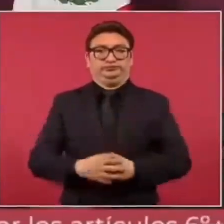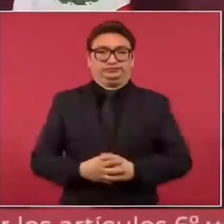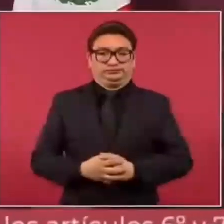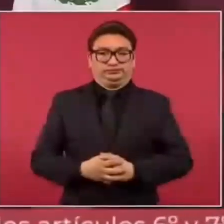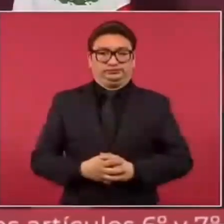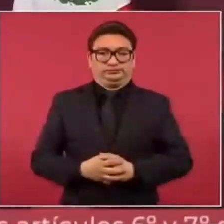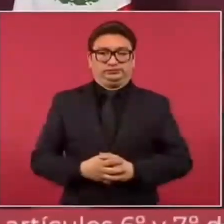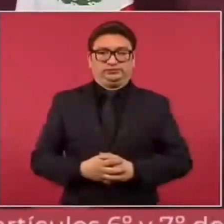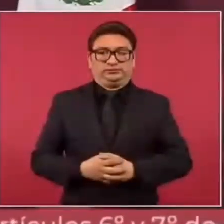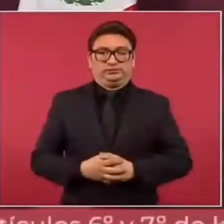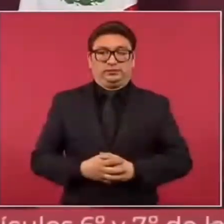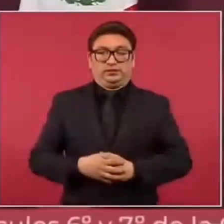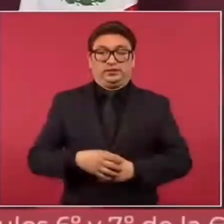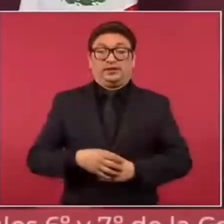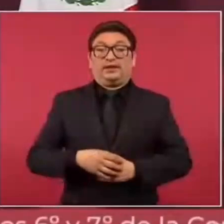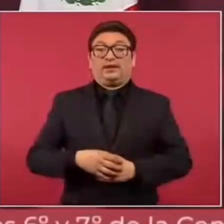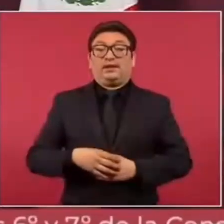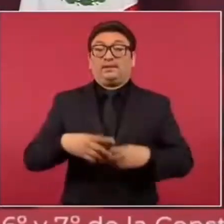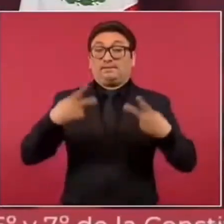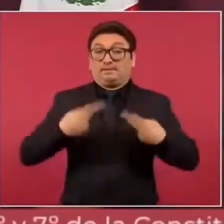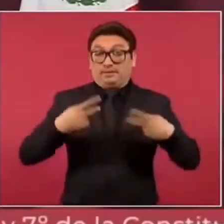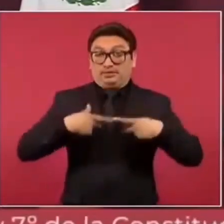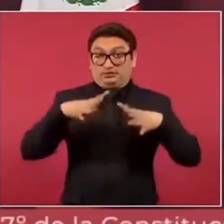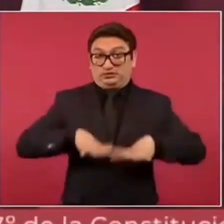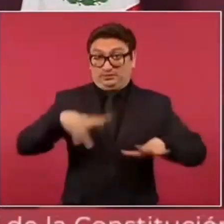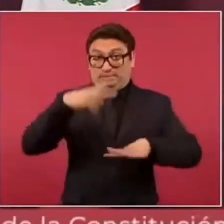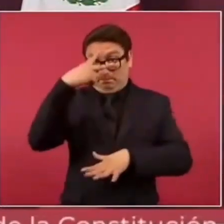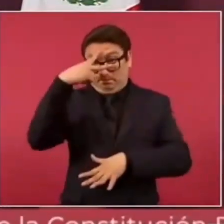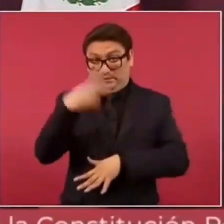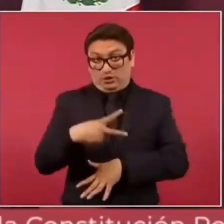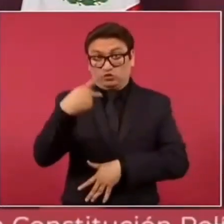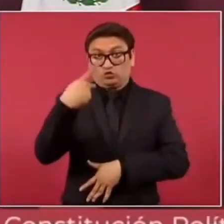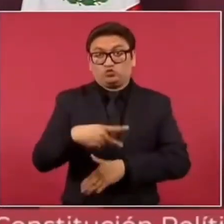Los bienes del pueblo, de la nación,